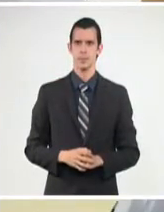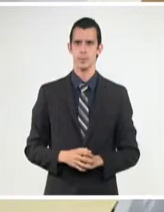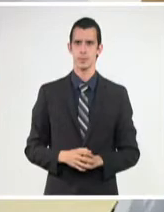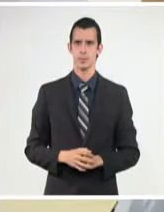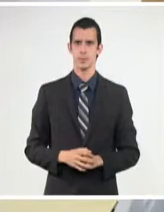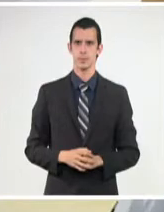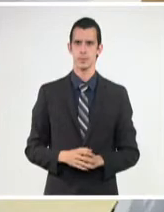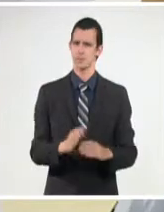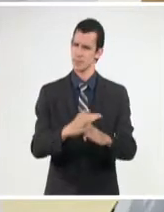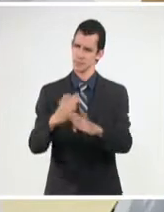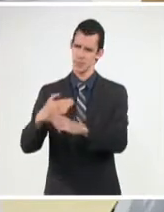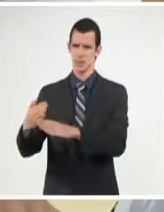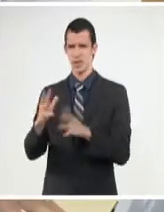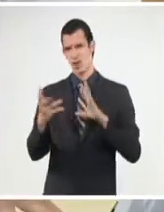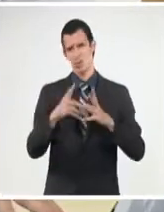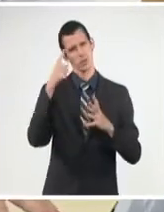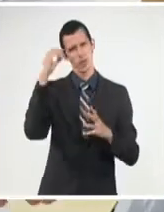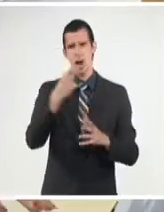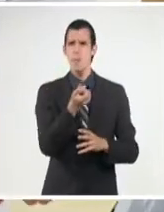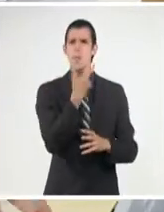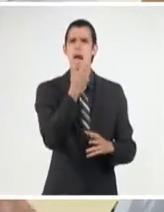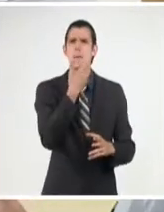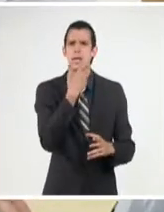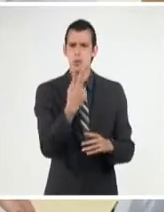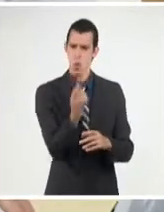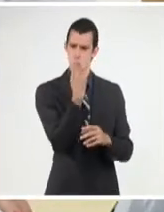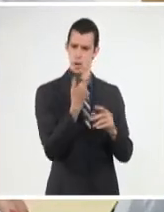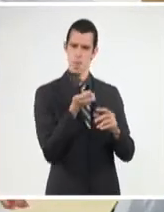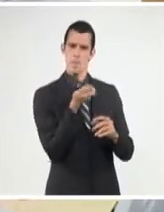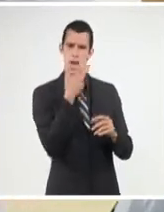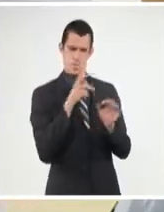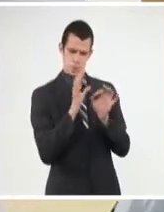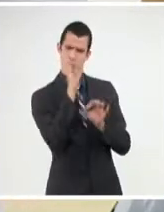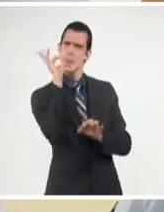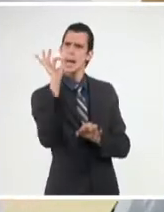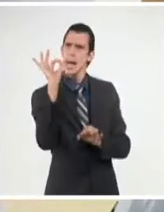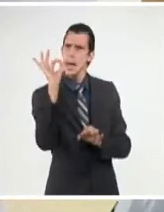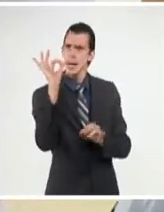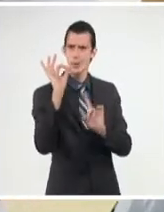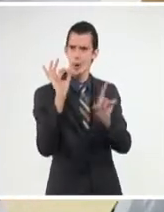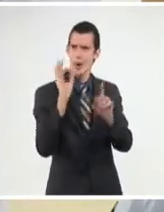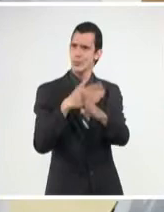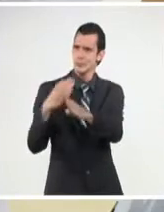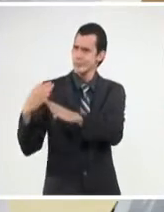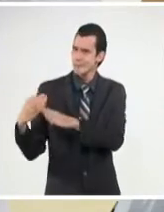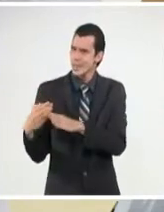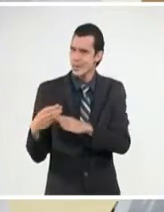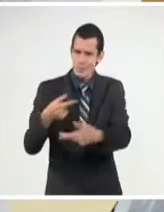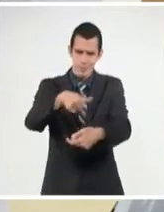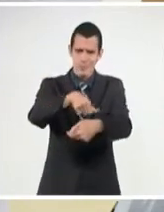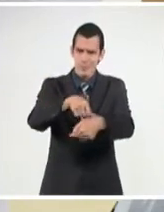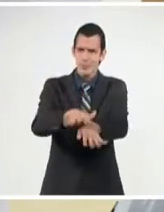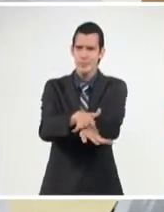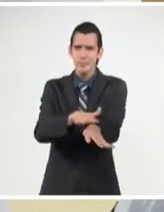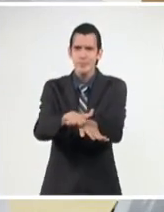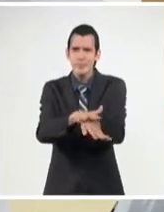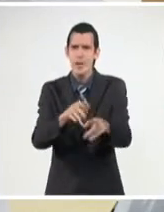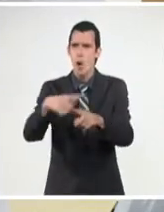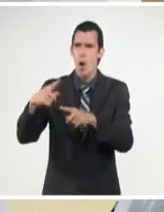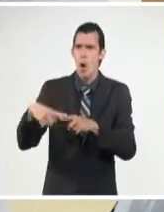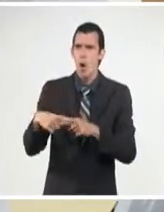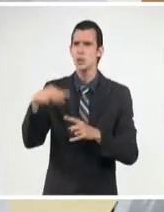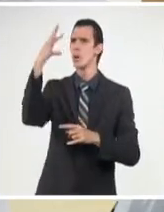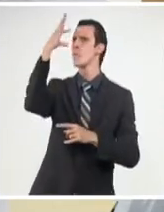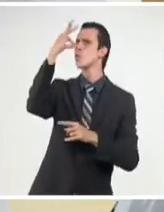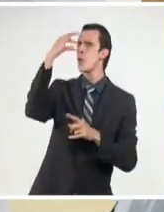jaleas, ungüentos y cremas, esta fábrica ha comenzado a producir casi 10. Debido a la falta de recursos y materias